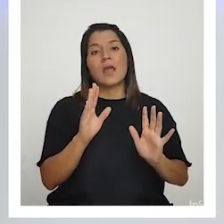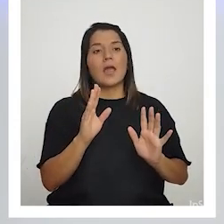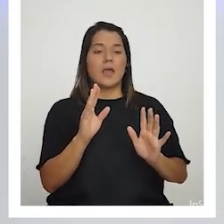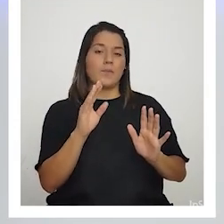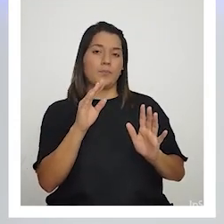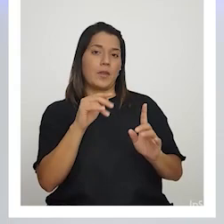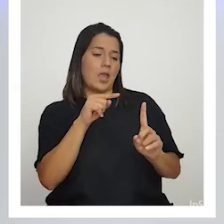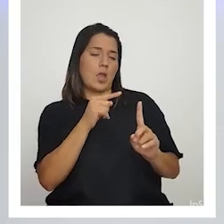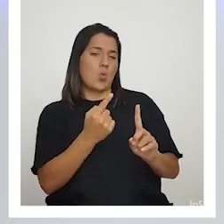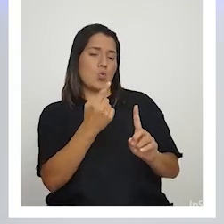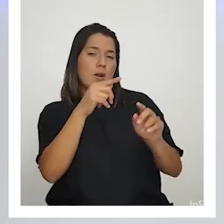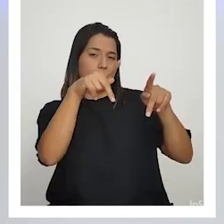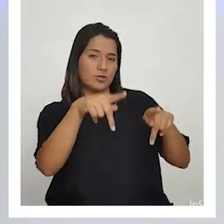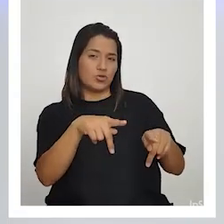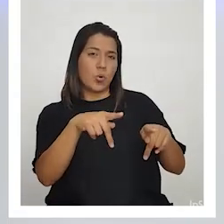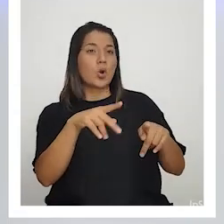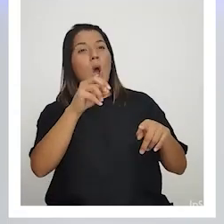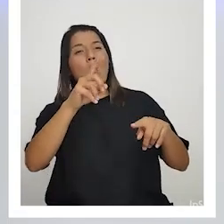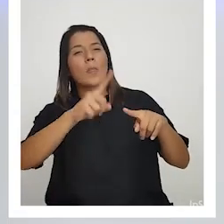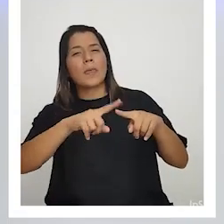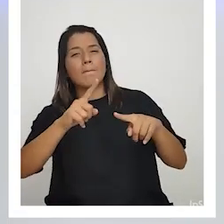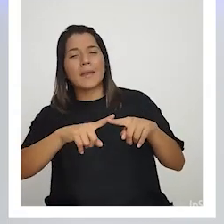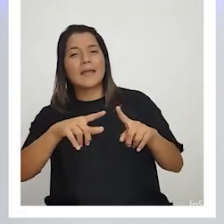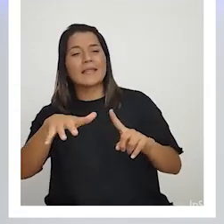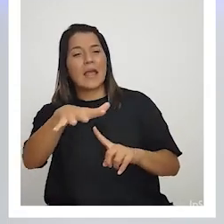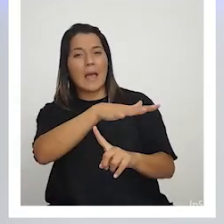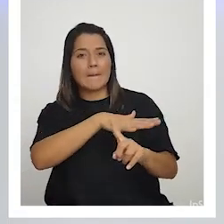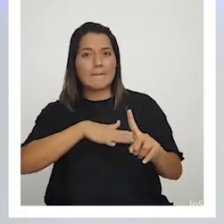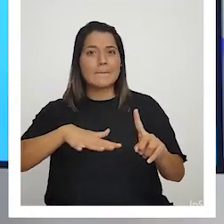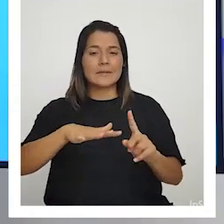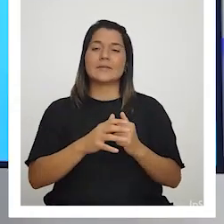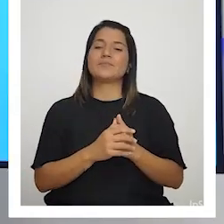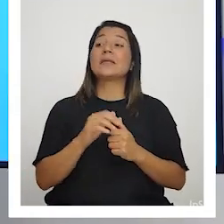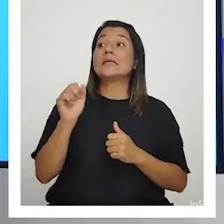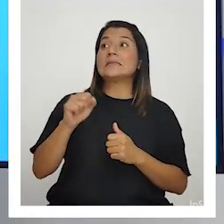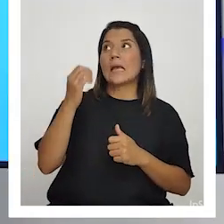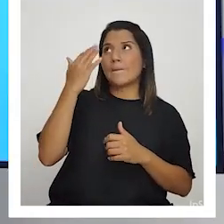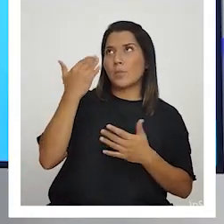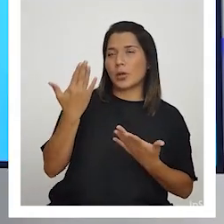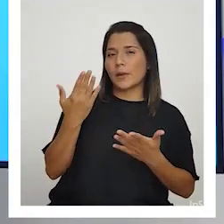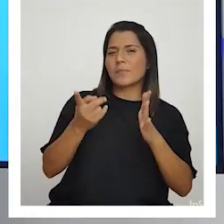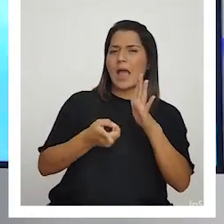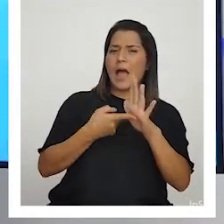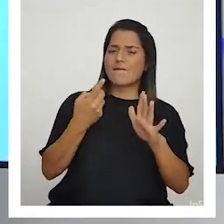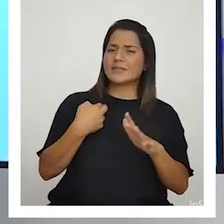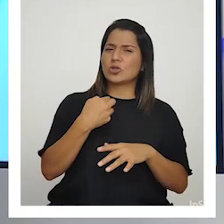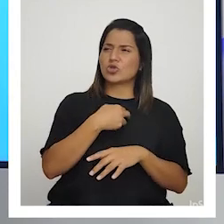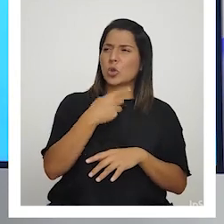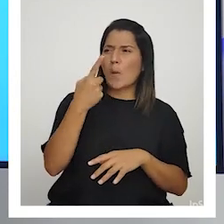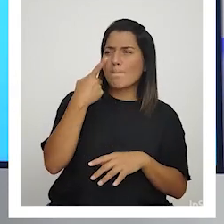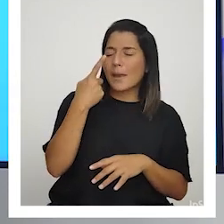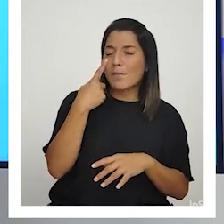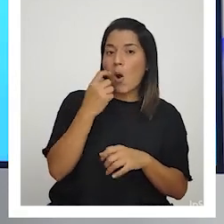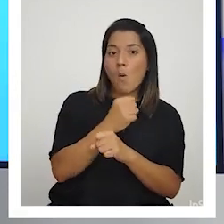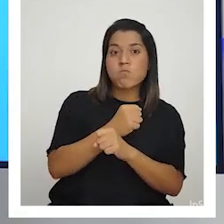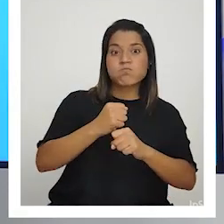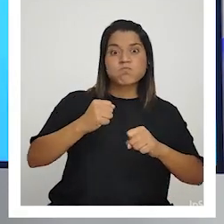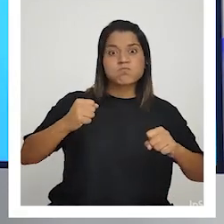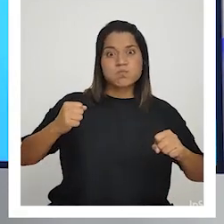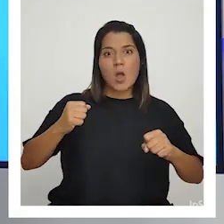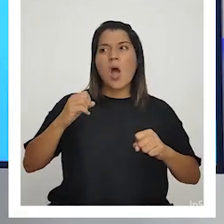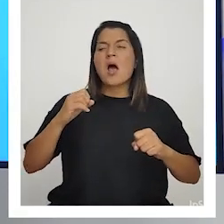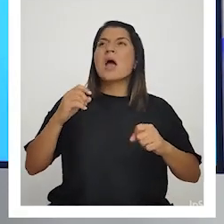de su ambiente donde se desenvuelve. Sí, porque a veces vemos la obesidad o la intentamos